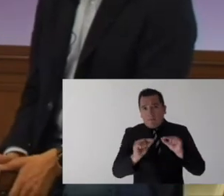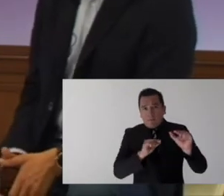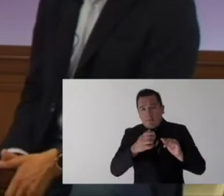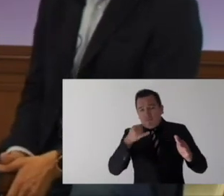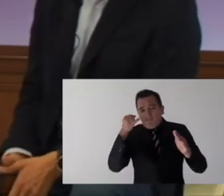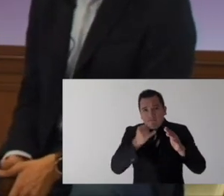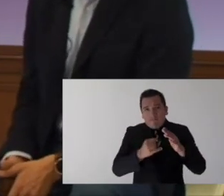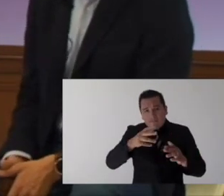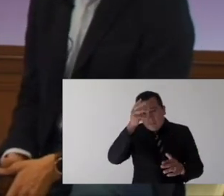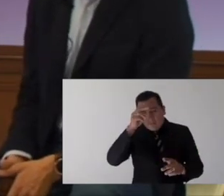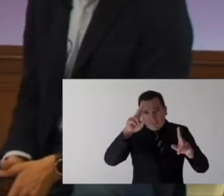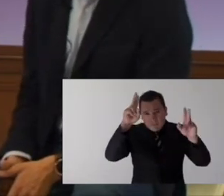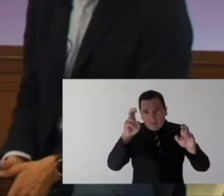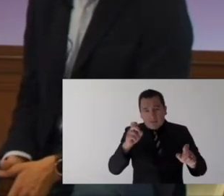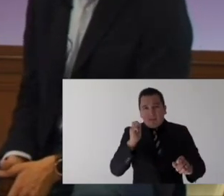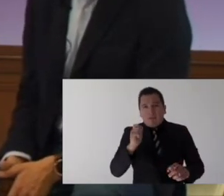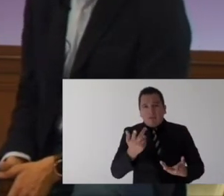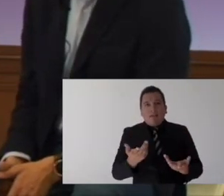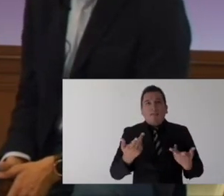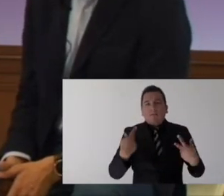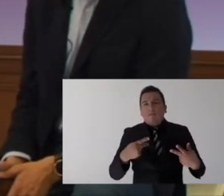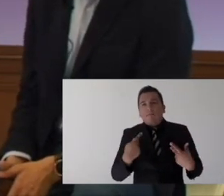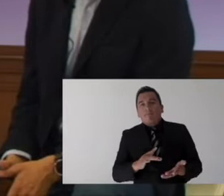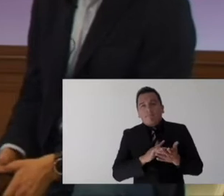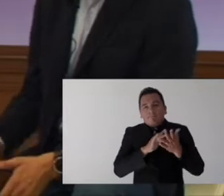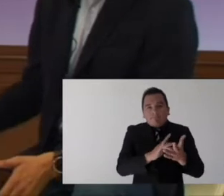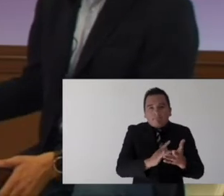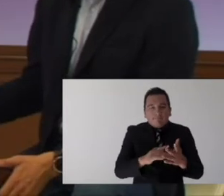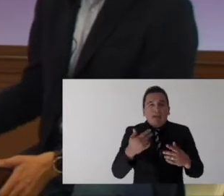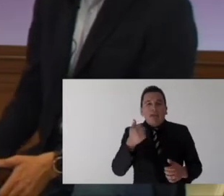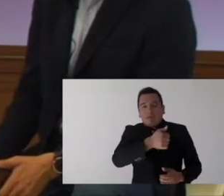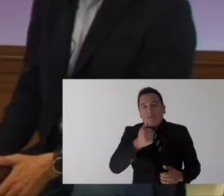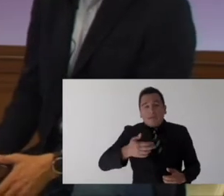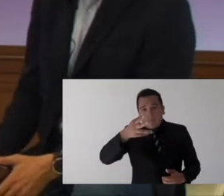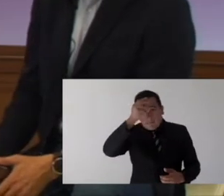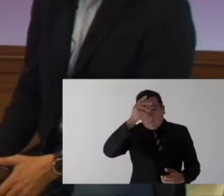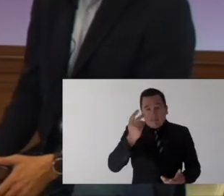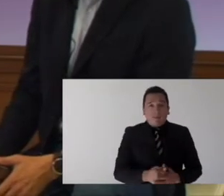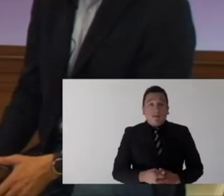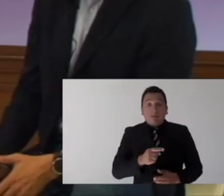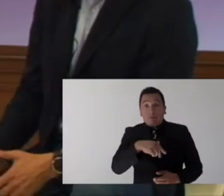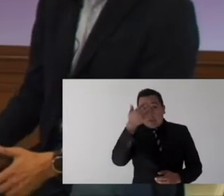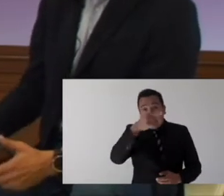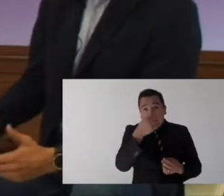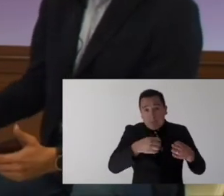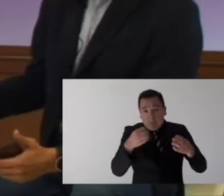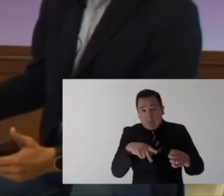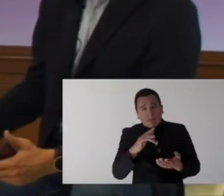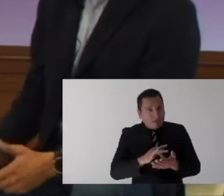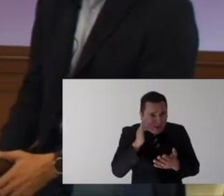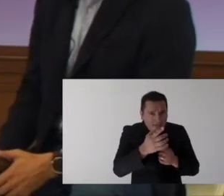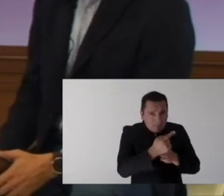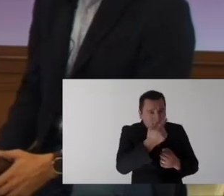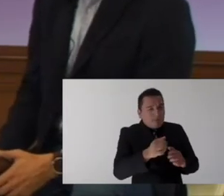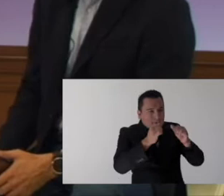este tema que tiene que ver con educación cívica y con participación ciudadana. Luis, te agradezco el tiempo, sé que la agenda es complicada, pero sin más